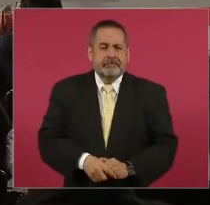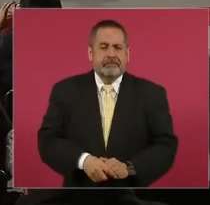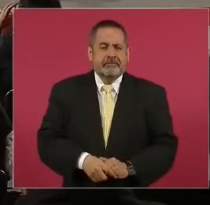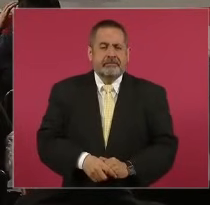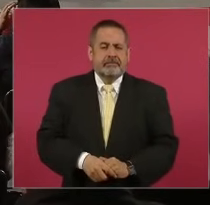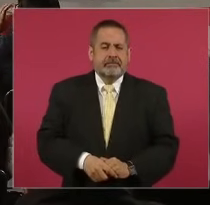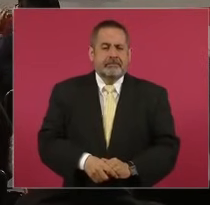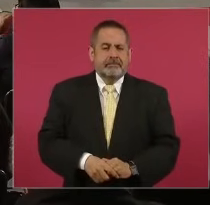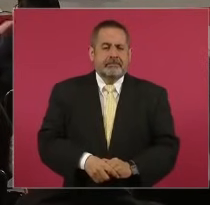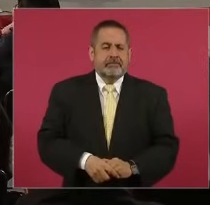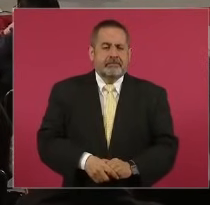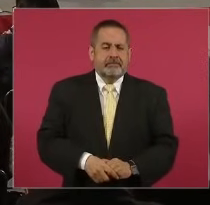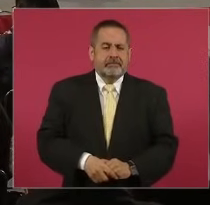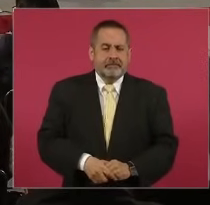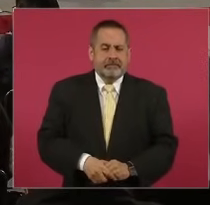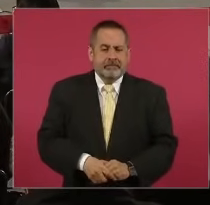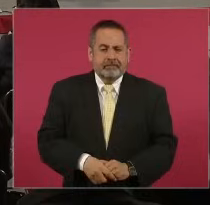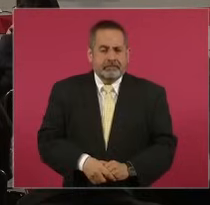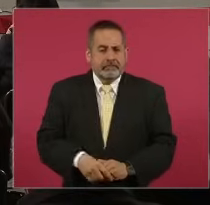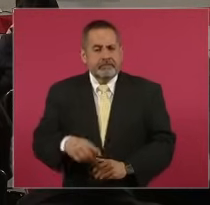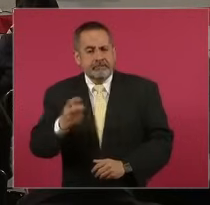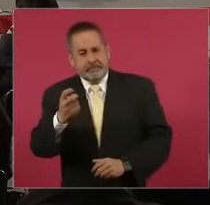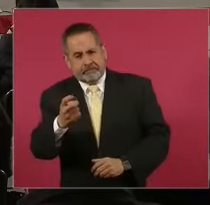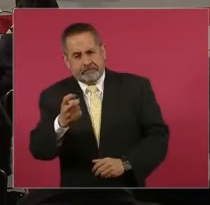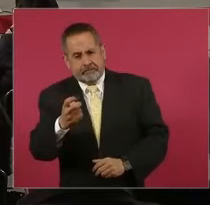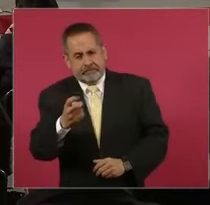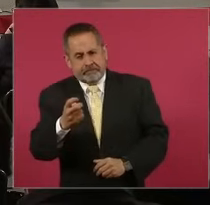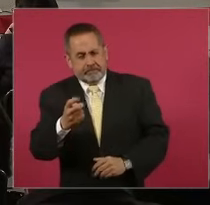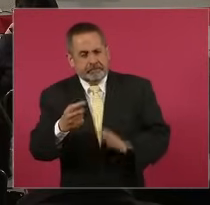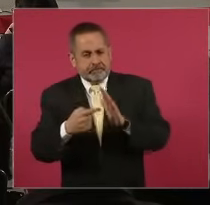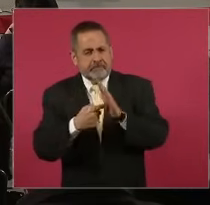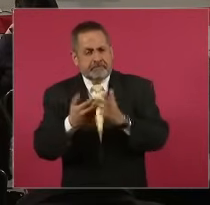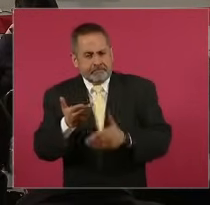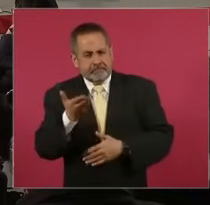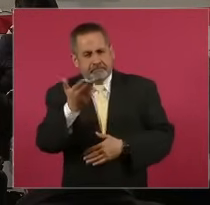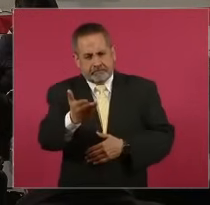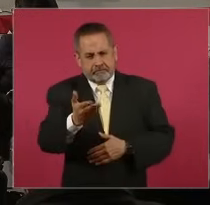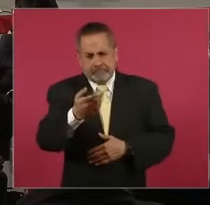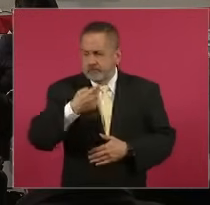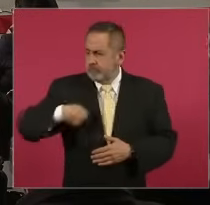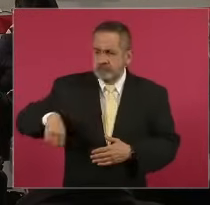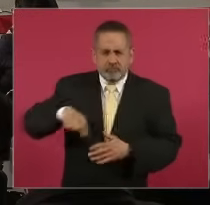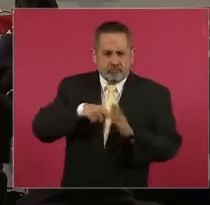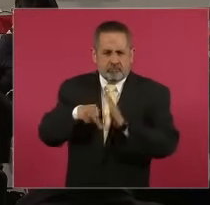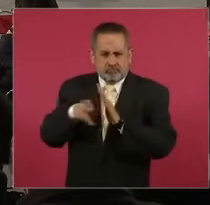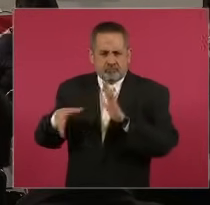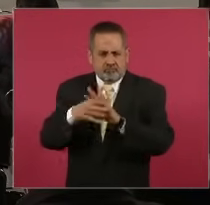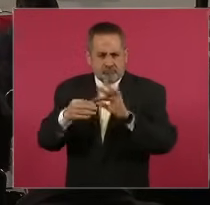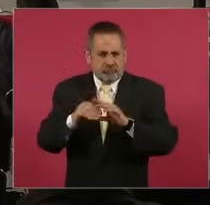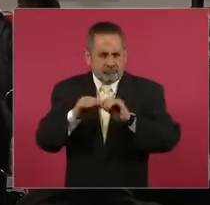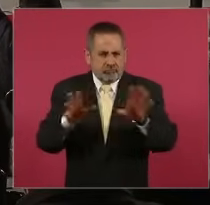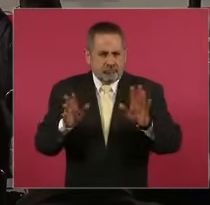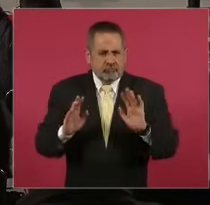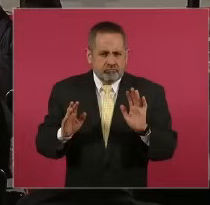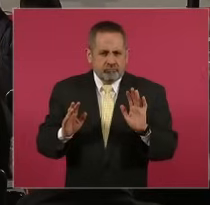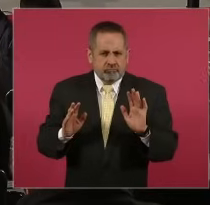Sí, es que por eso… Parte de la petición que tenemos varios periodistas que